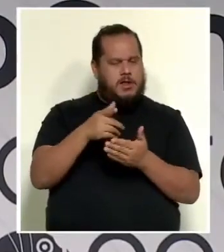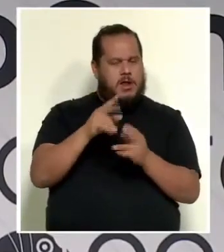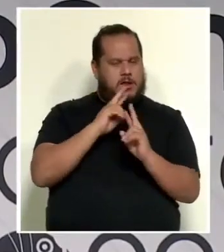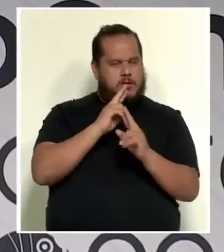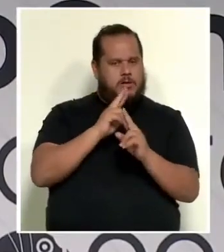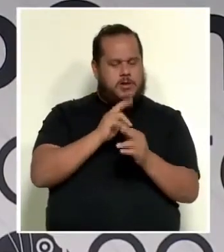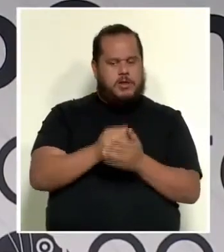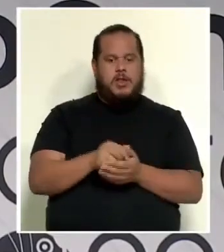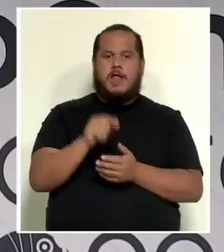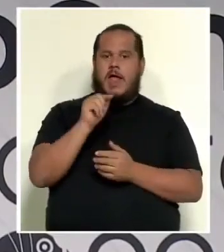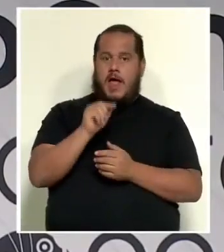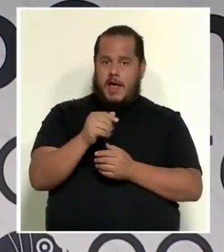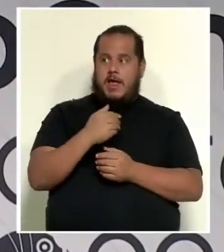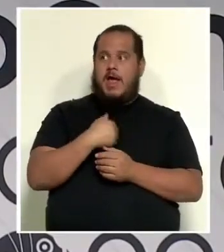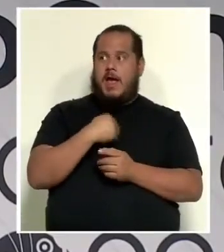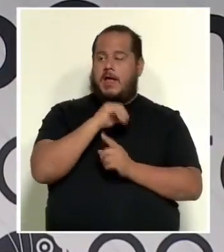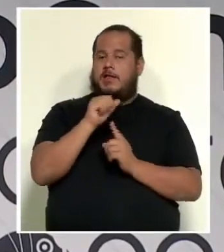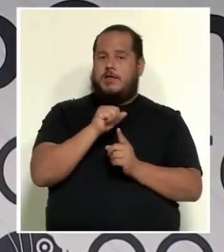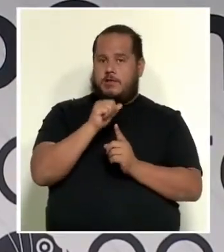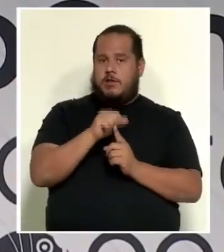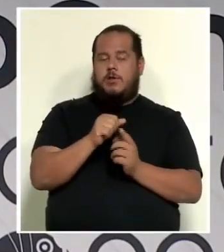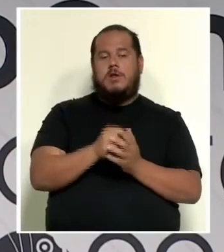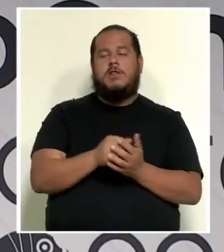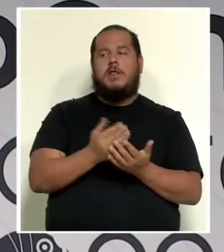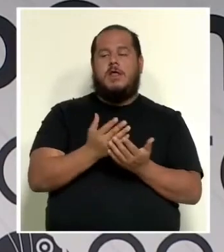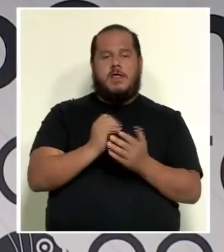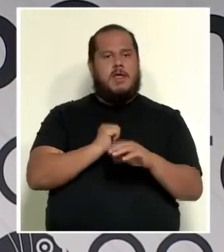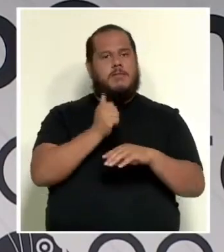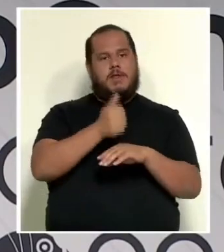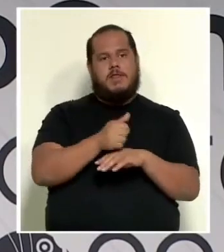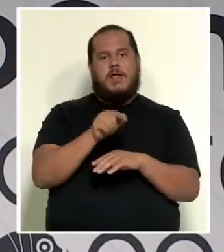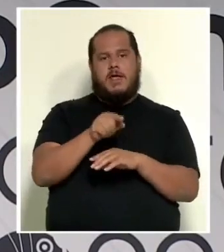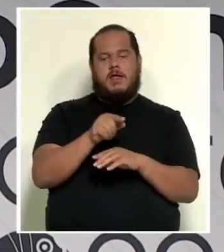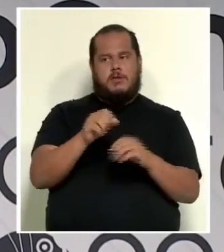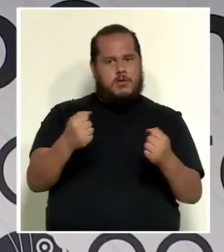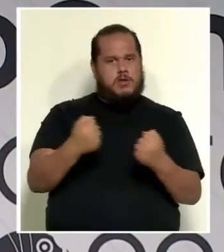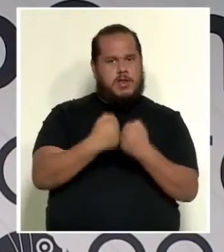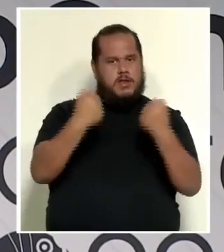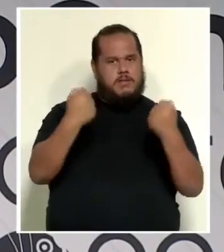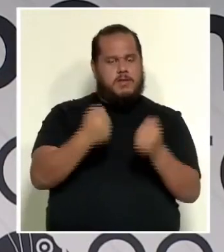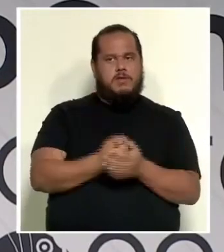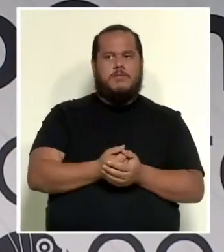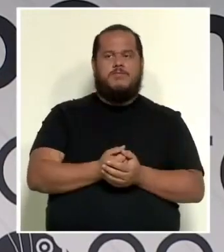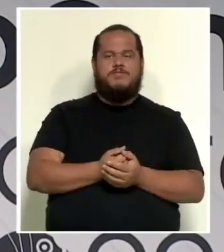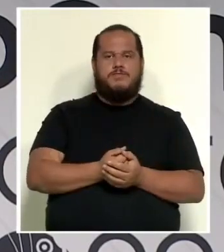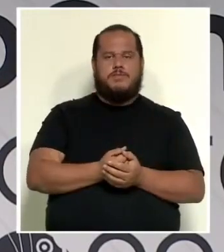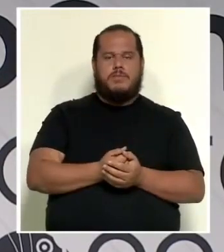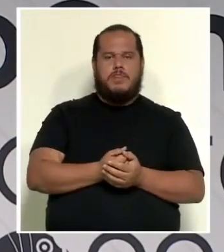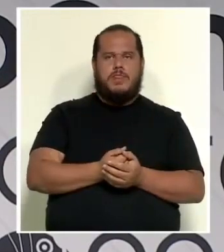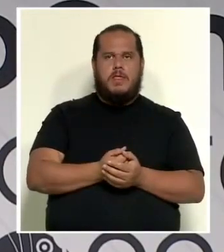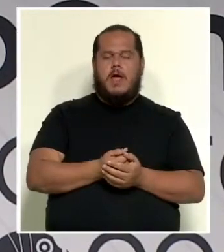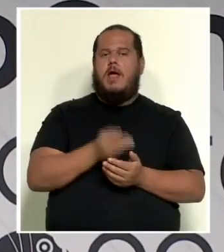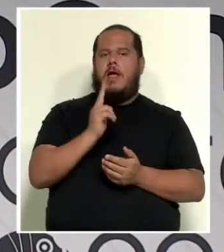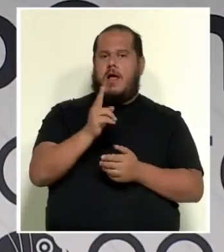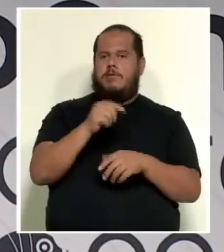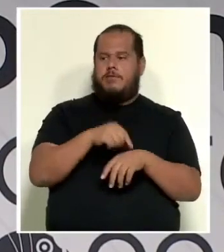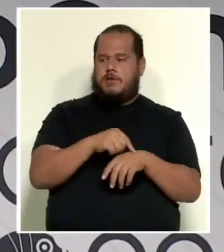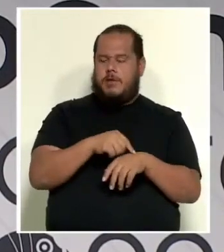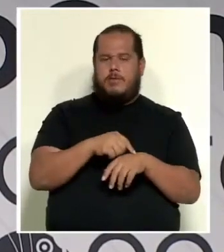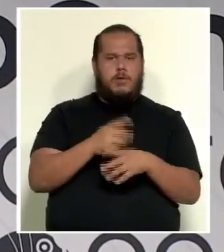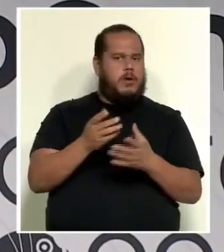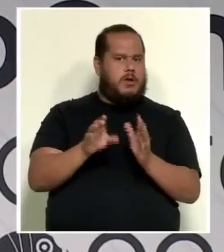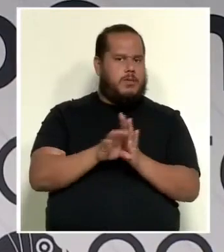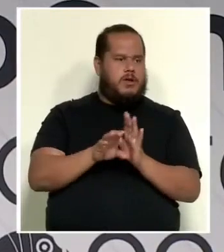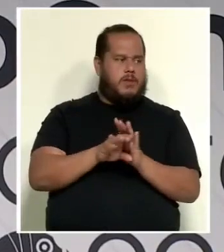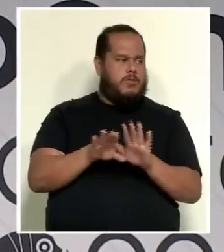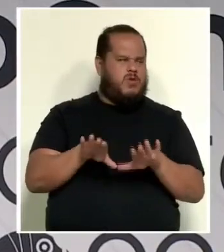Entonces, ahí hay aspectos también que plantean estos desafíos, al mismo tiempo que, por ejemplo, el tema